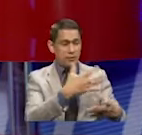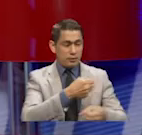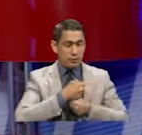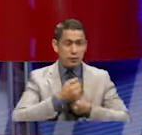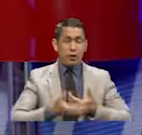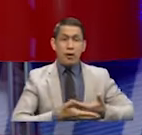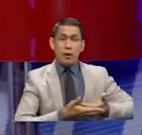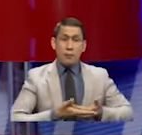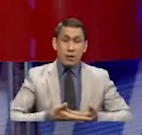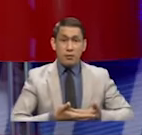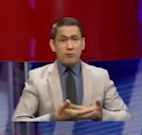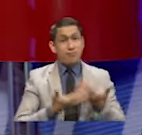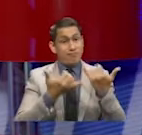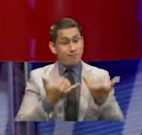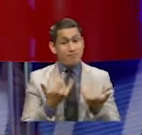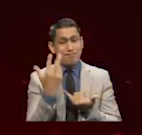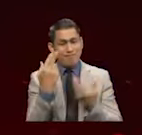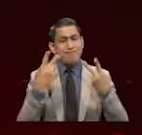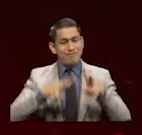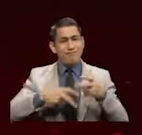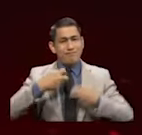secuestro.